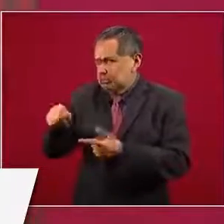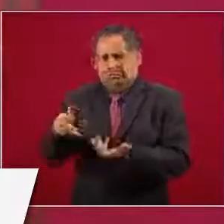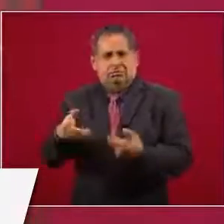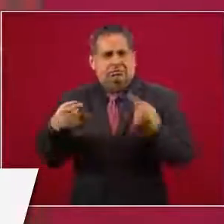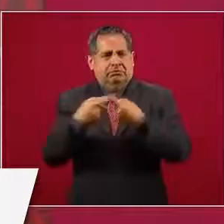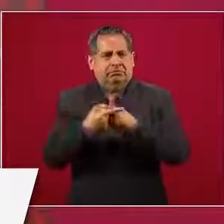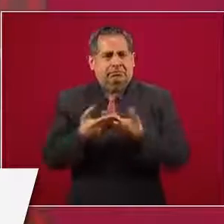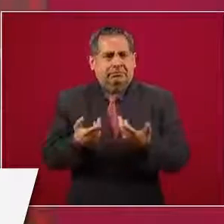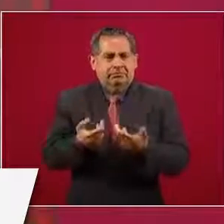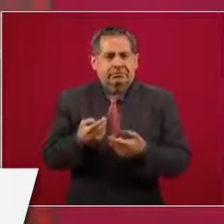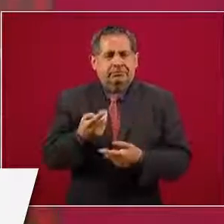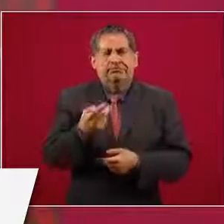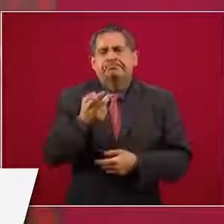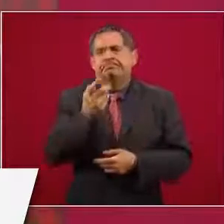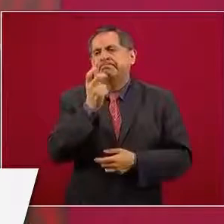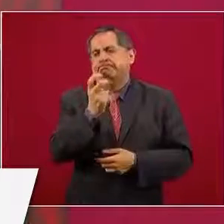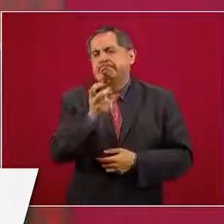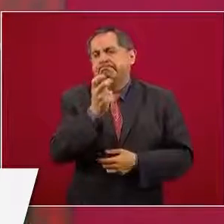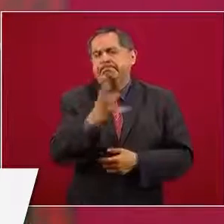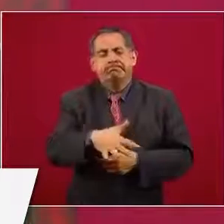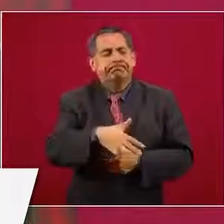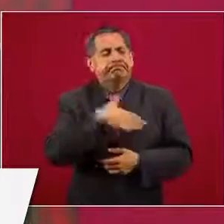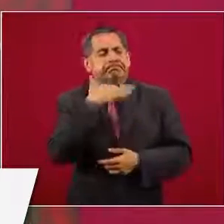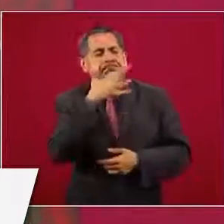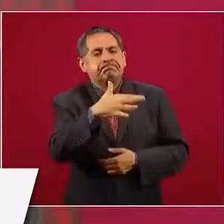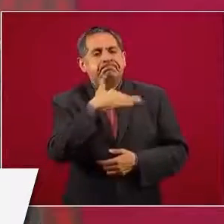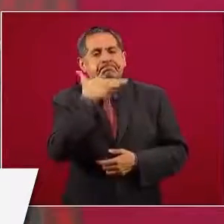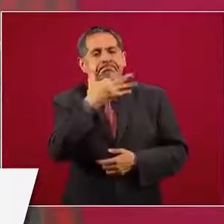La corrupción que ha imperado.